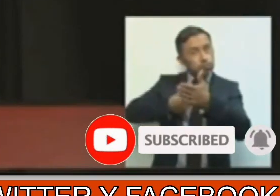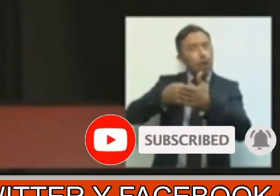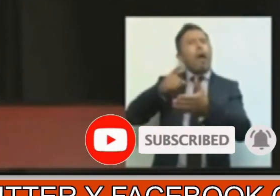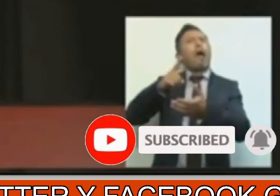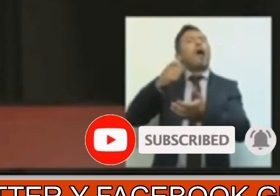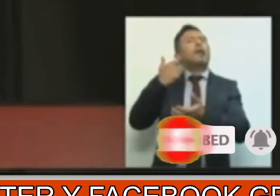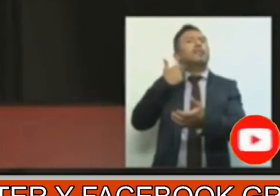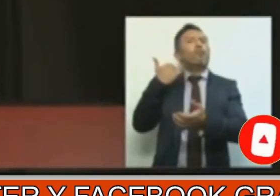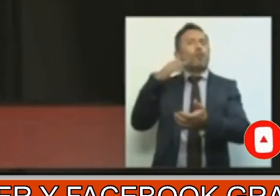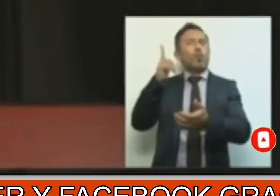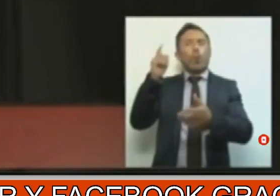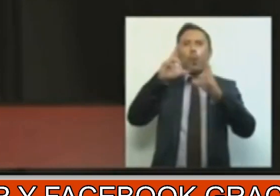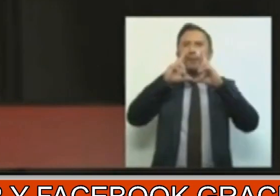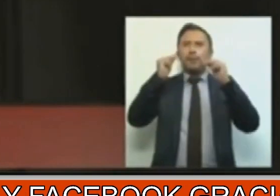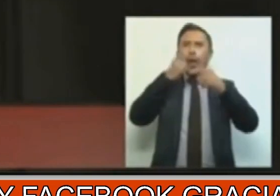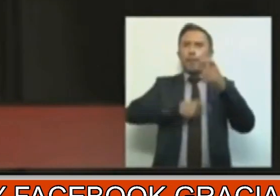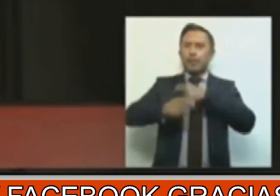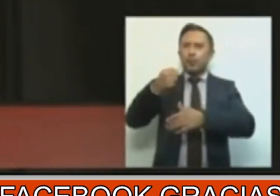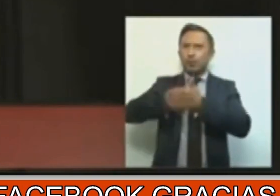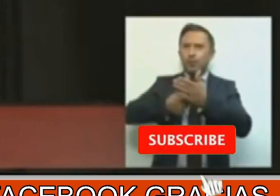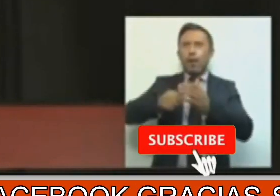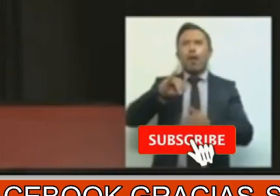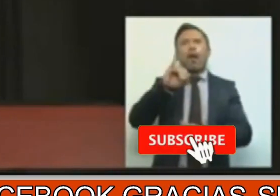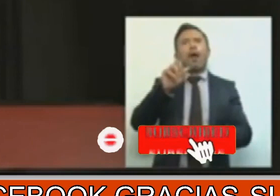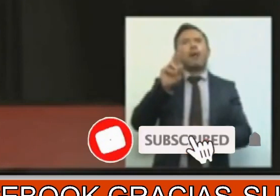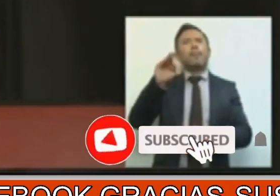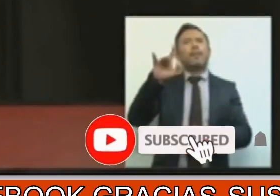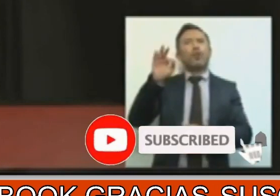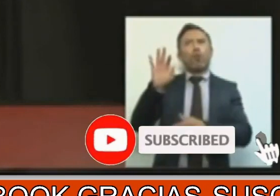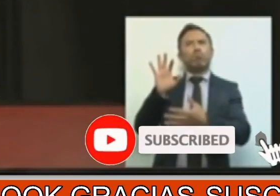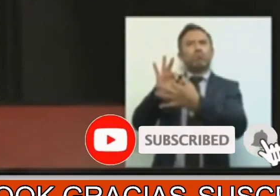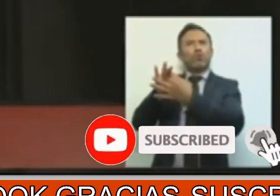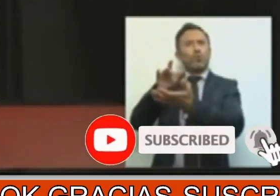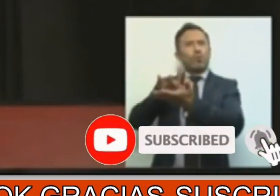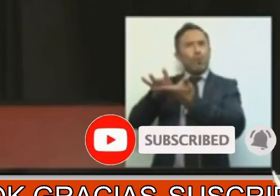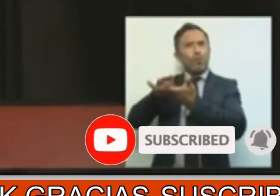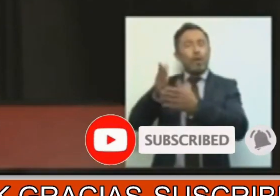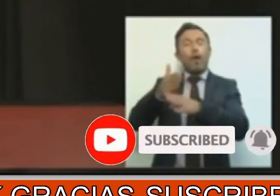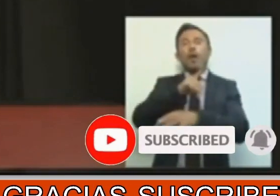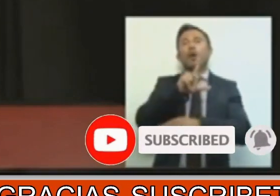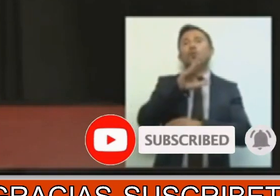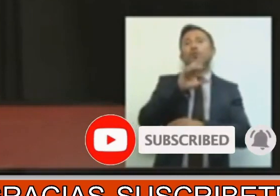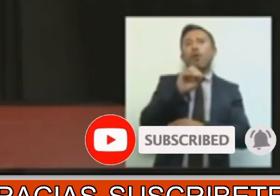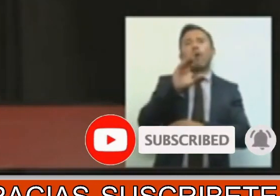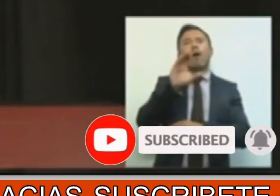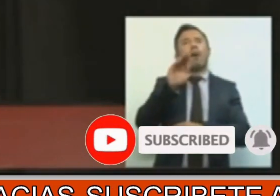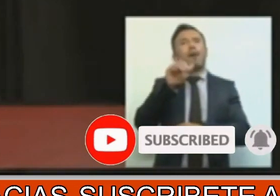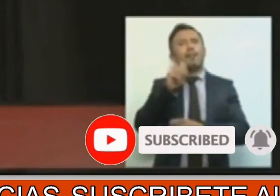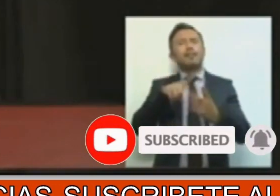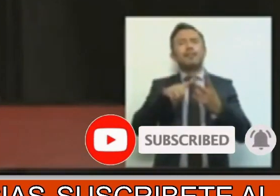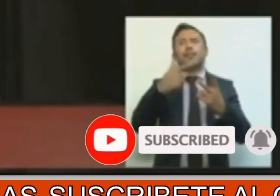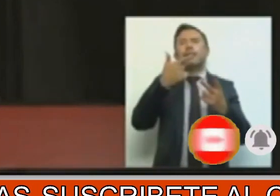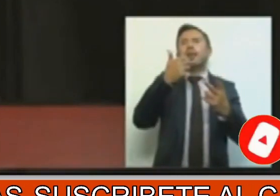tuvimos jaramillistas, tuvimos compañeros que anduvieron con Lucio Cabañas y con Genaro Vázquez,